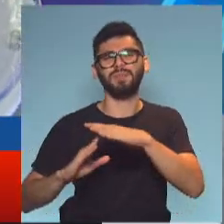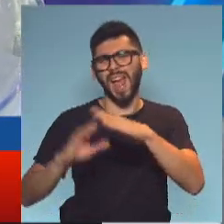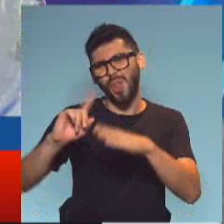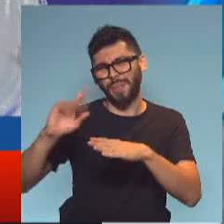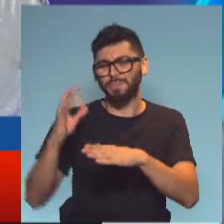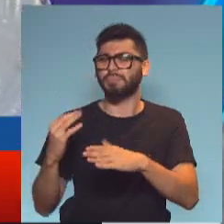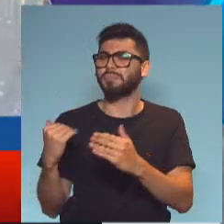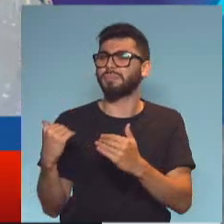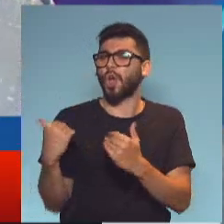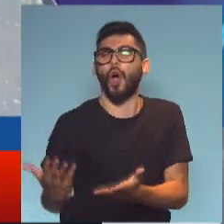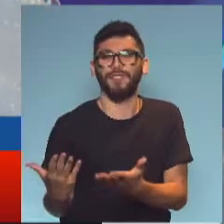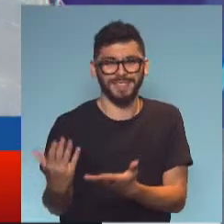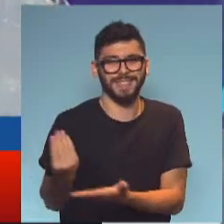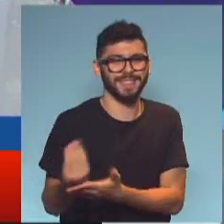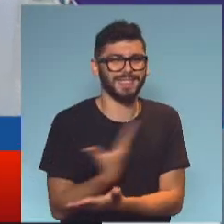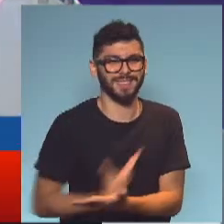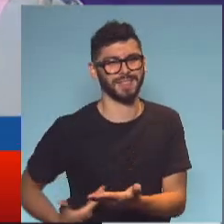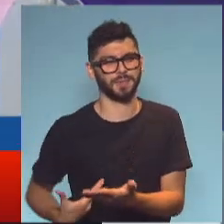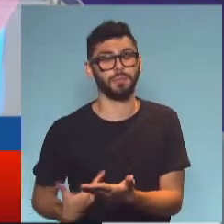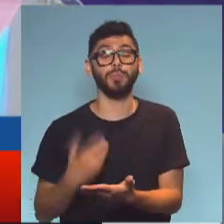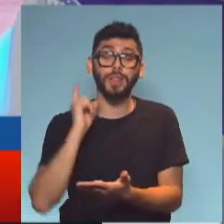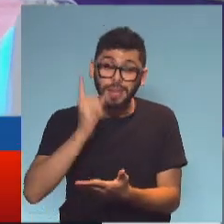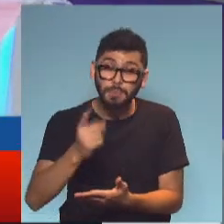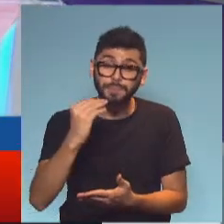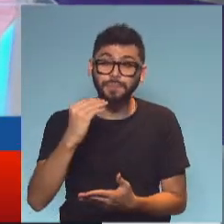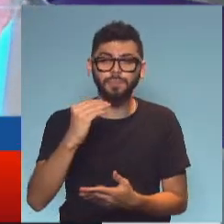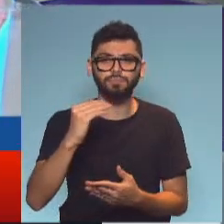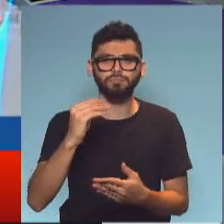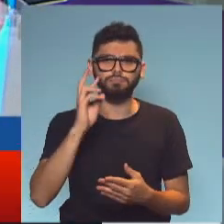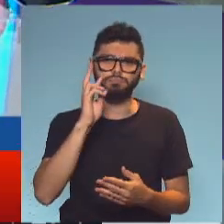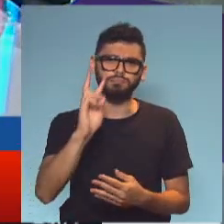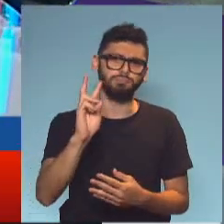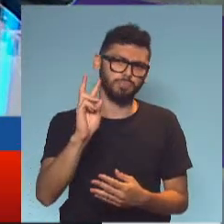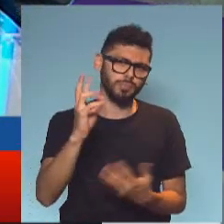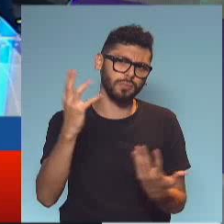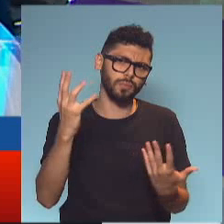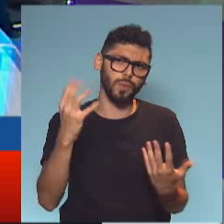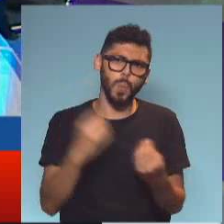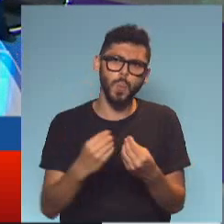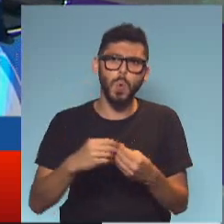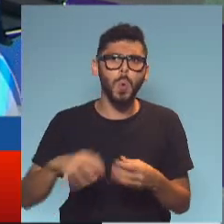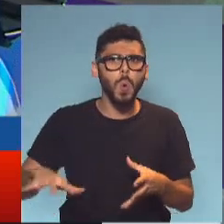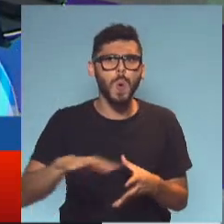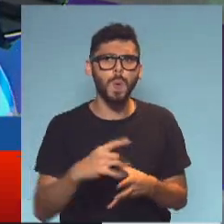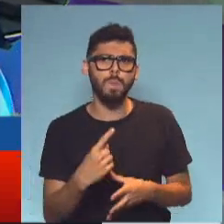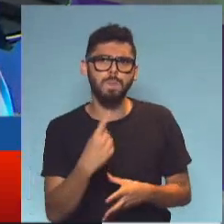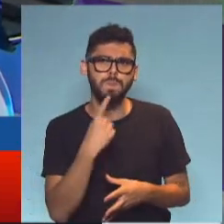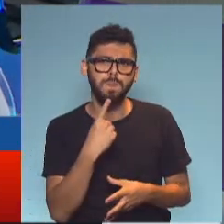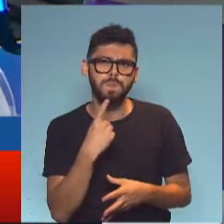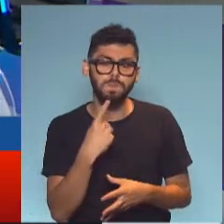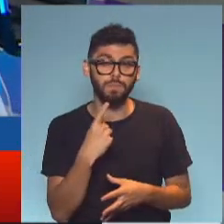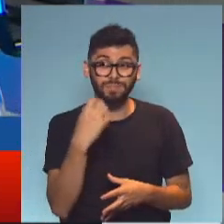presidente. Y también, igualmente, esto da cuenta, y lo vemos en la gran cantidad de indecisos, estamos hablando de casi